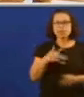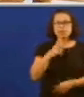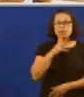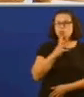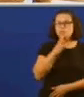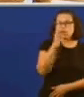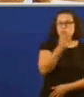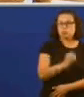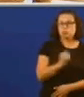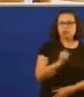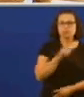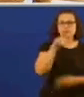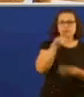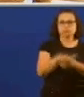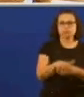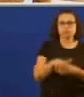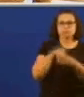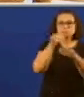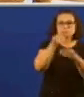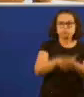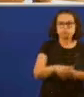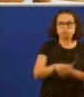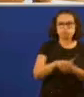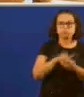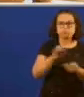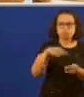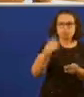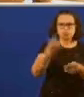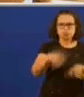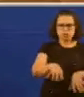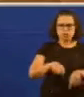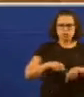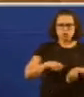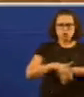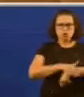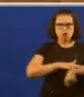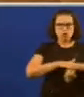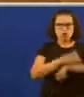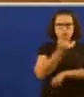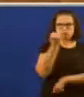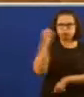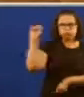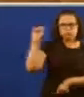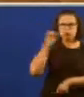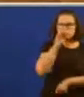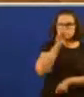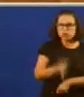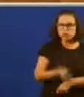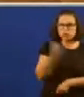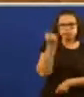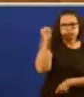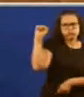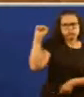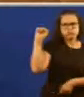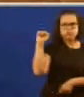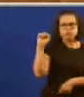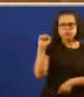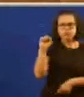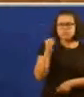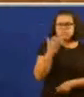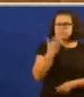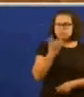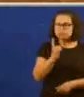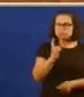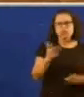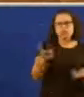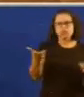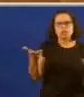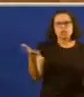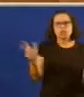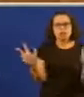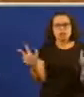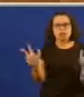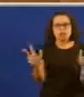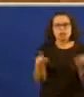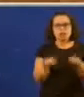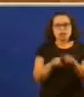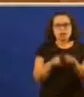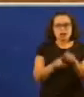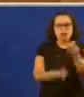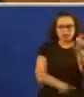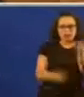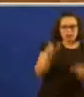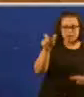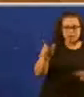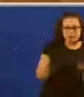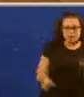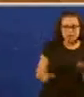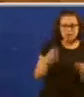catro anos para que logo gobernos como seu incumplan o todo que prometeron, sino que a democracia é tamén que as persoas